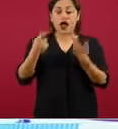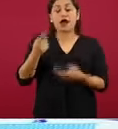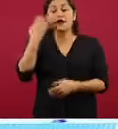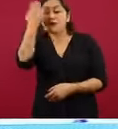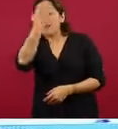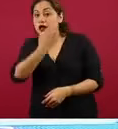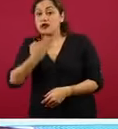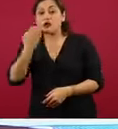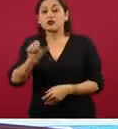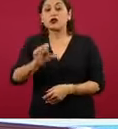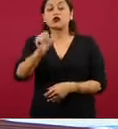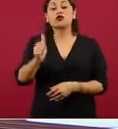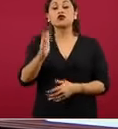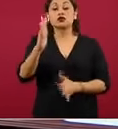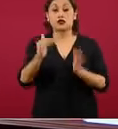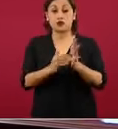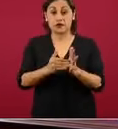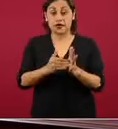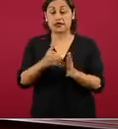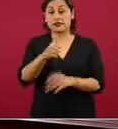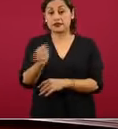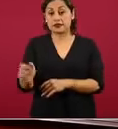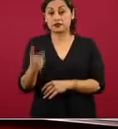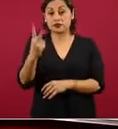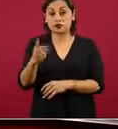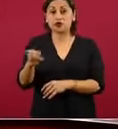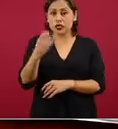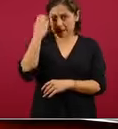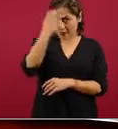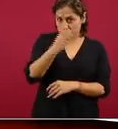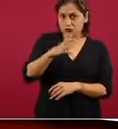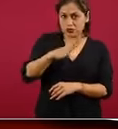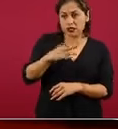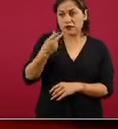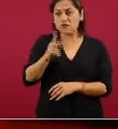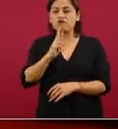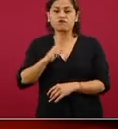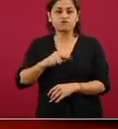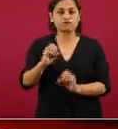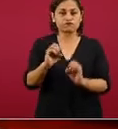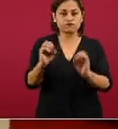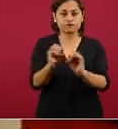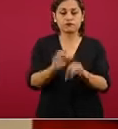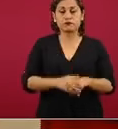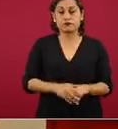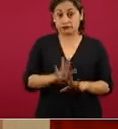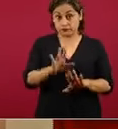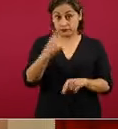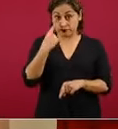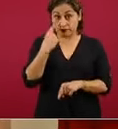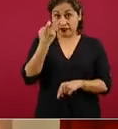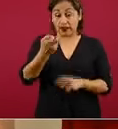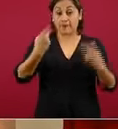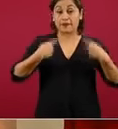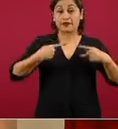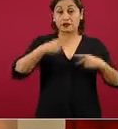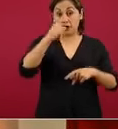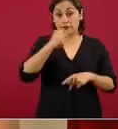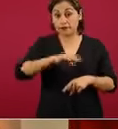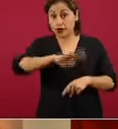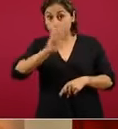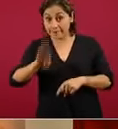5.202 que sí se les tomó muestra, pero no se obtuvieron resultados. Para el caso de las defunciones, a diferencia de los casos,